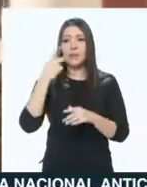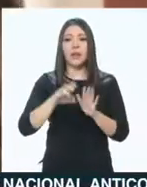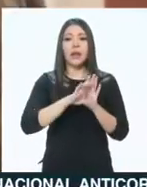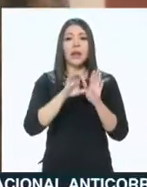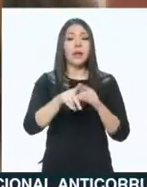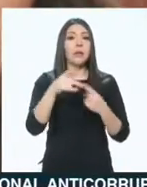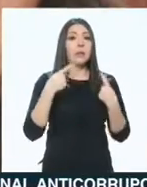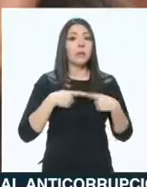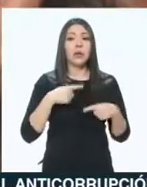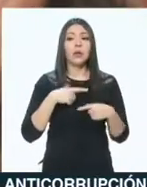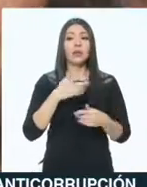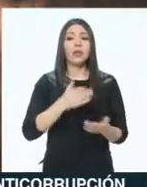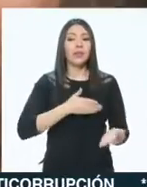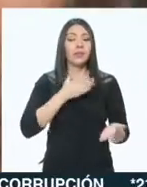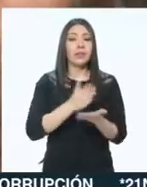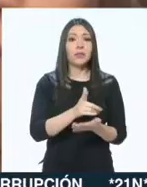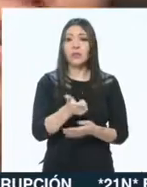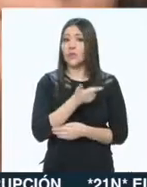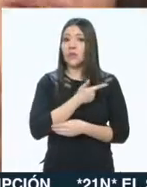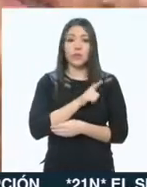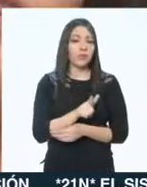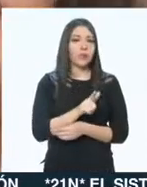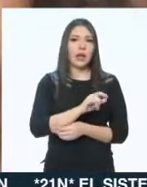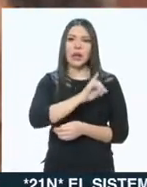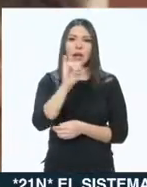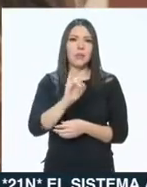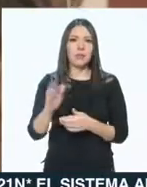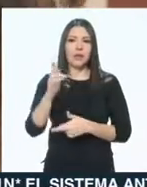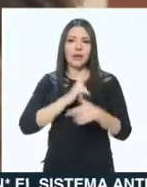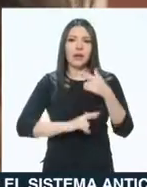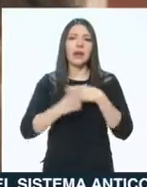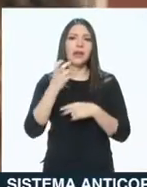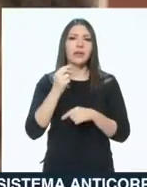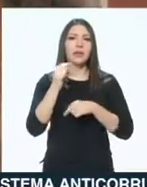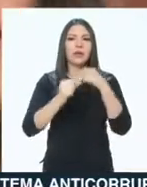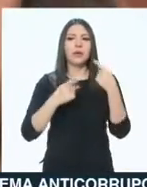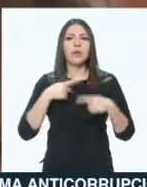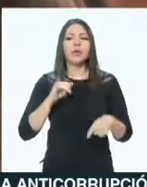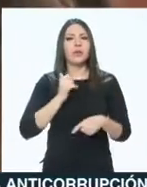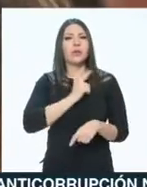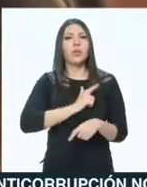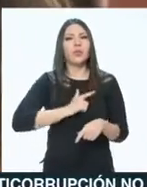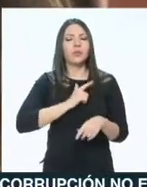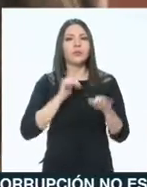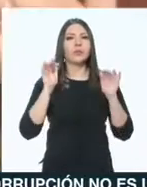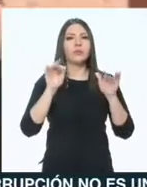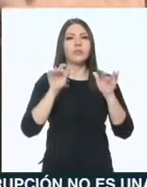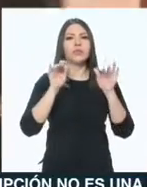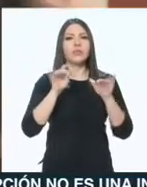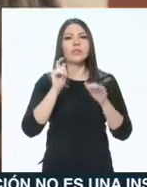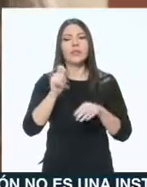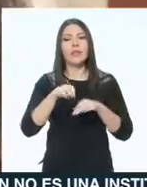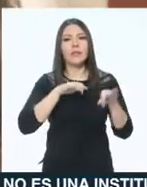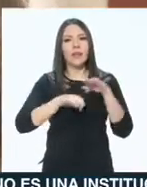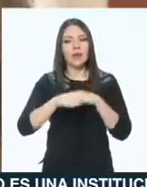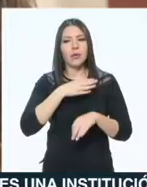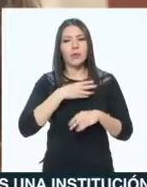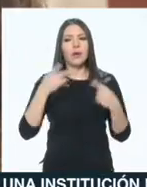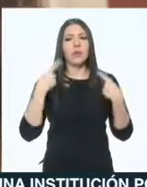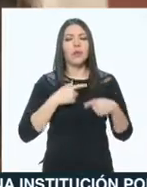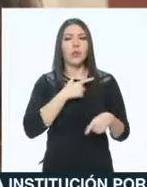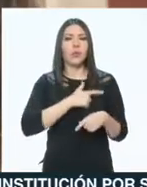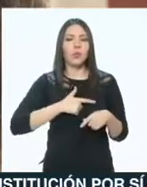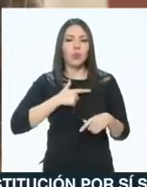regresas. Entonces, nos ayudó para darnos a conocer. Entonces, pues la verdad es que gracias al buen trabajo que tenemos, las clientas